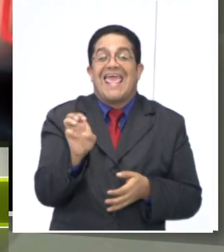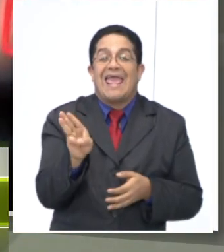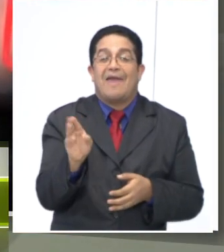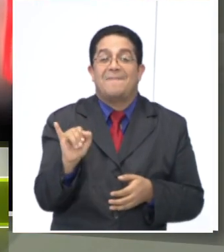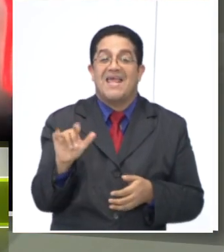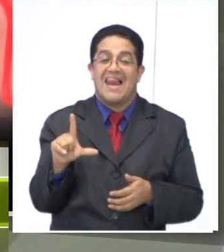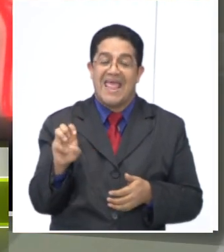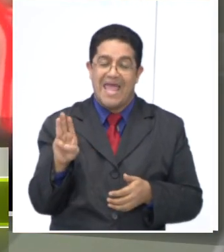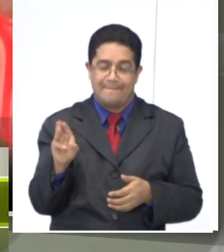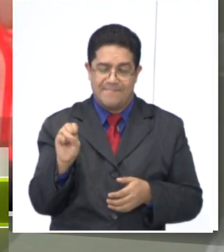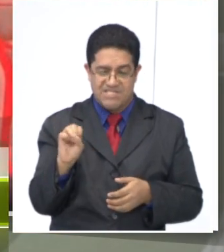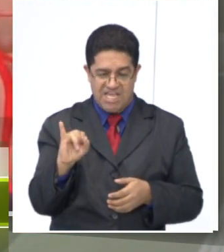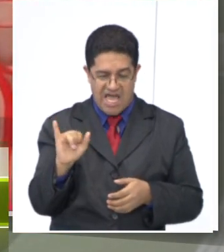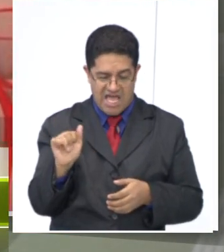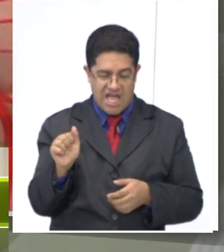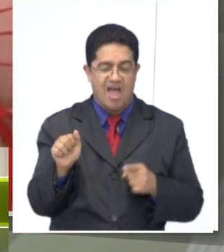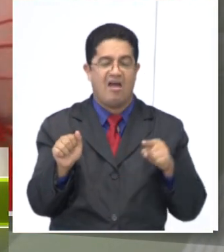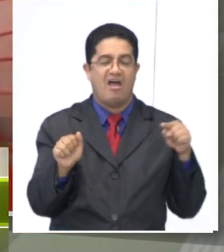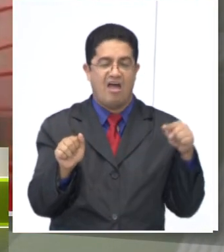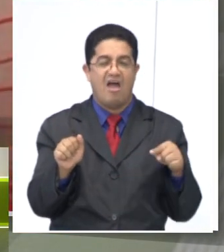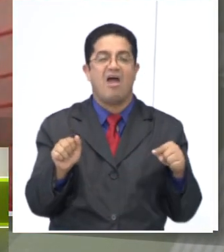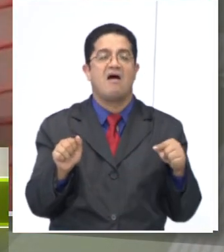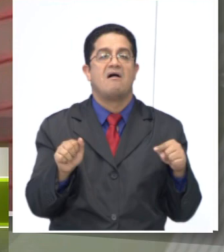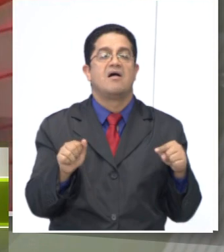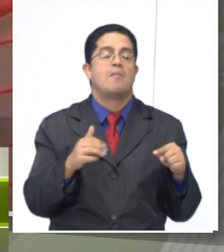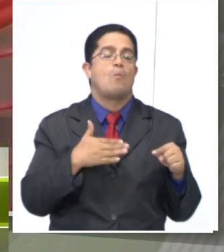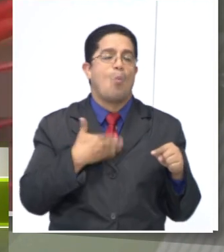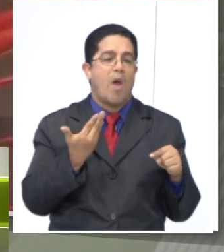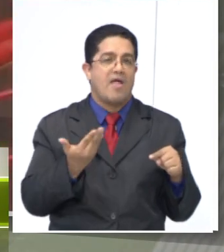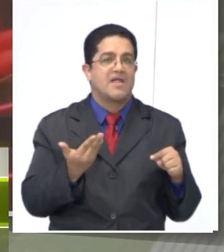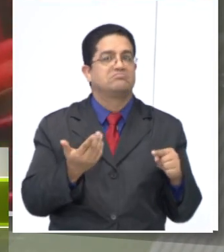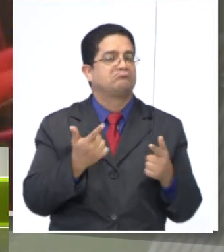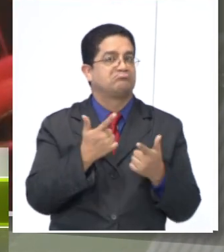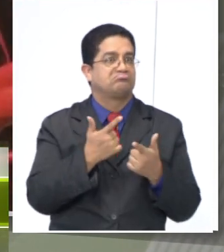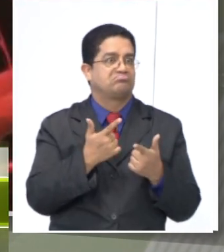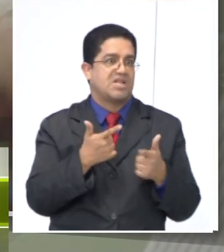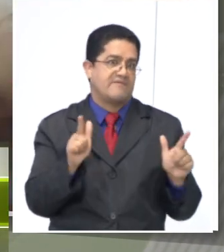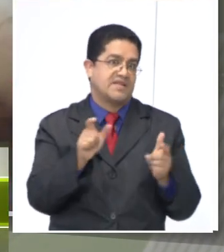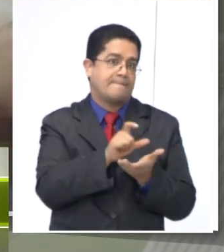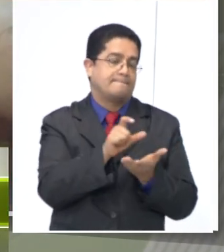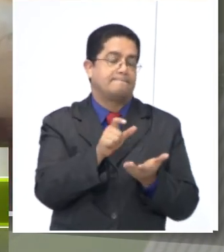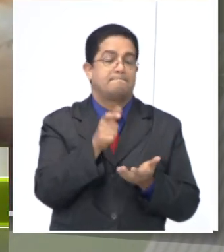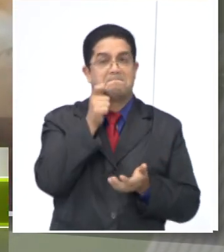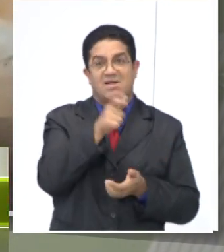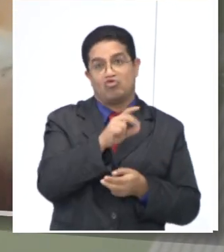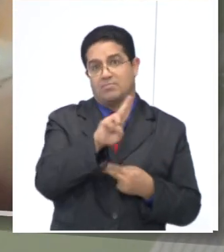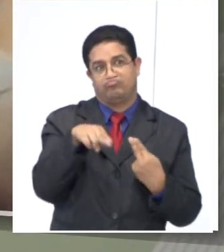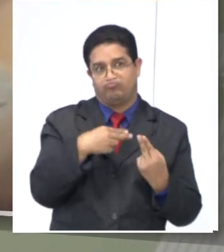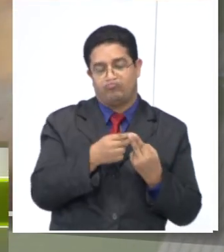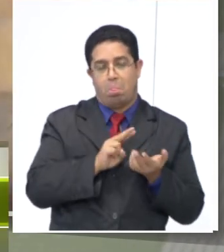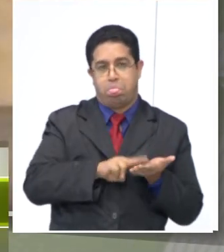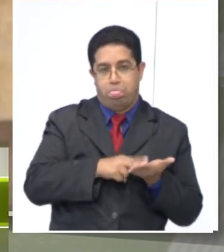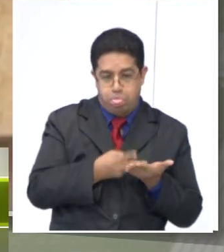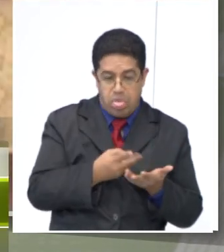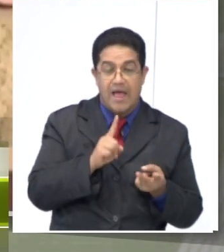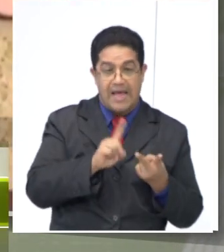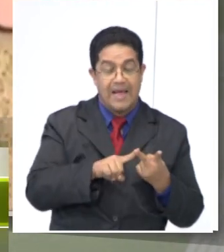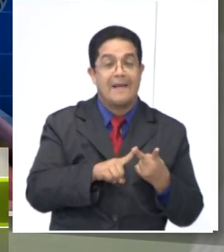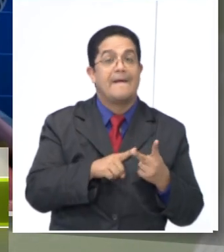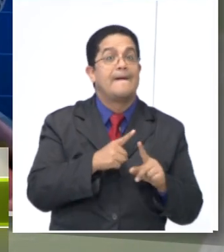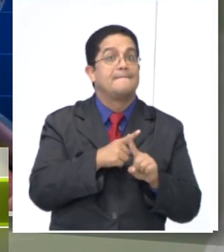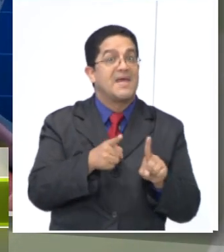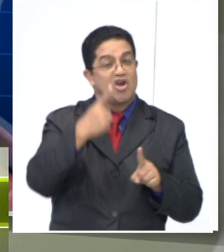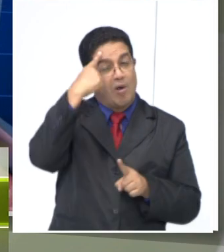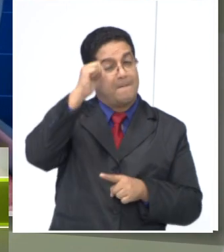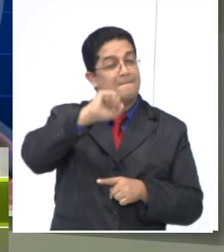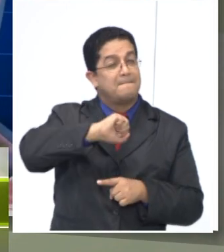de pérdida del nivel de conciencia más frecuentes en consulta, podemos tener libertad de crisis y el paciente puede tener una vida normal. En el caso del infarto cerebral, por